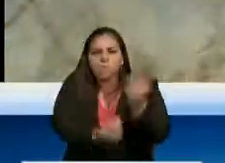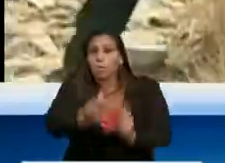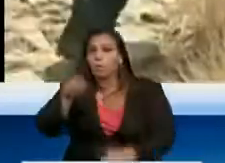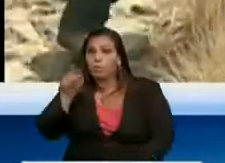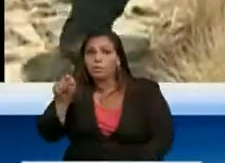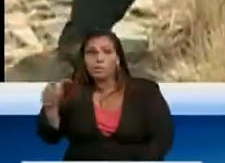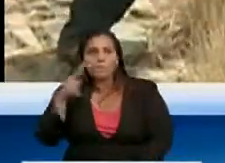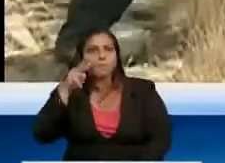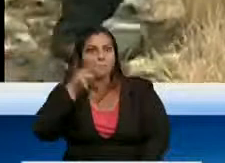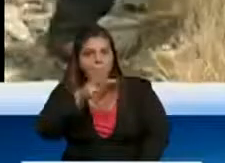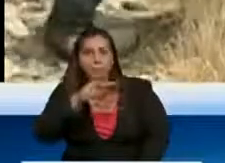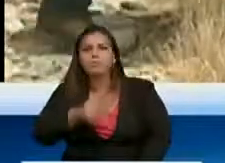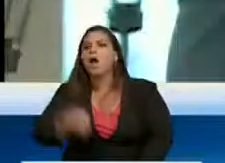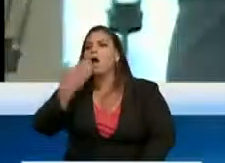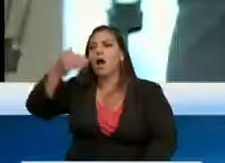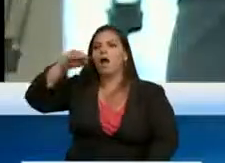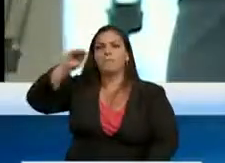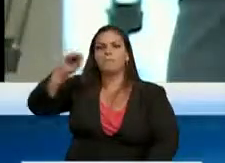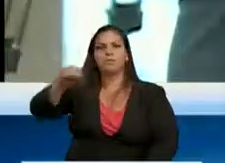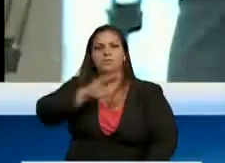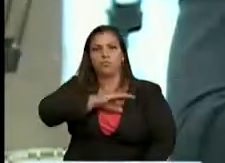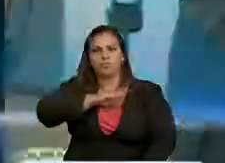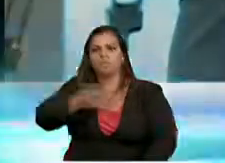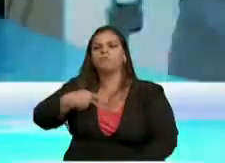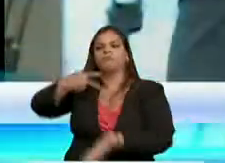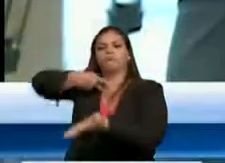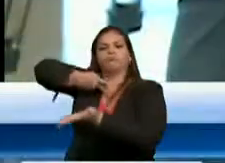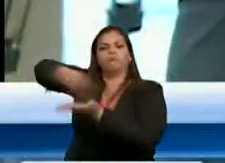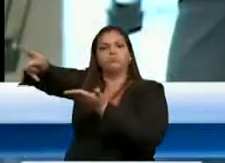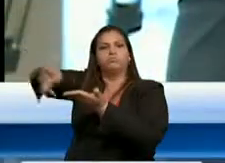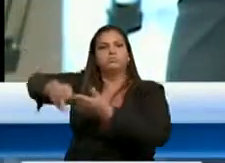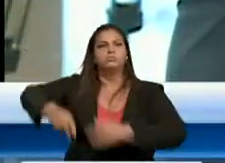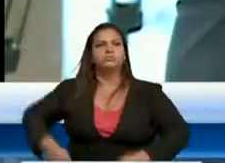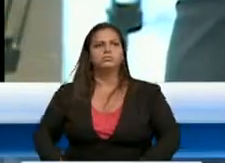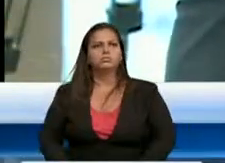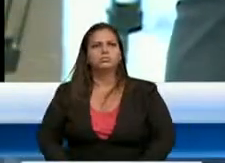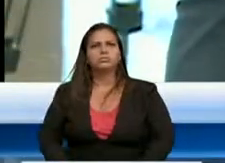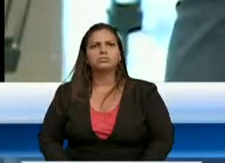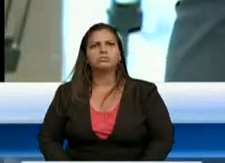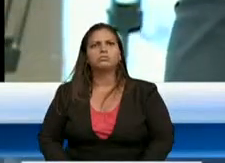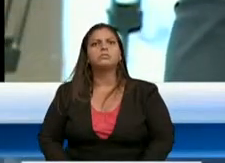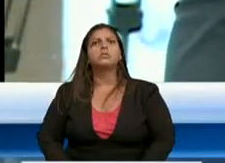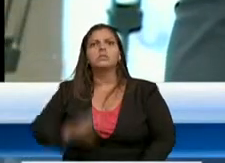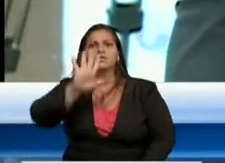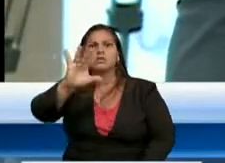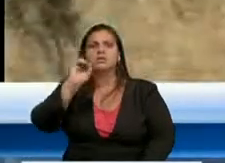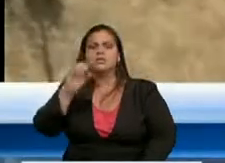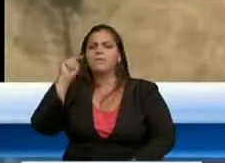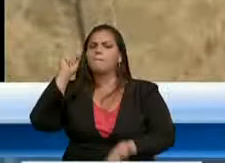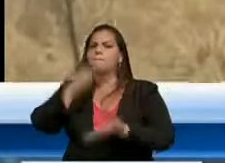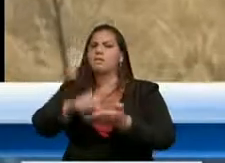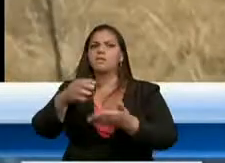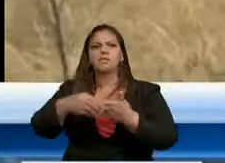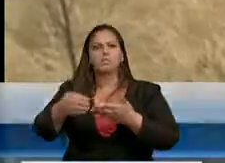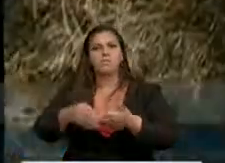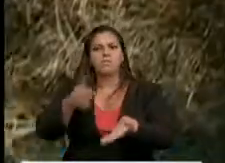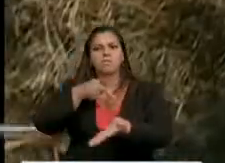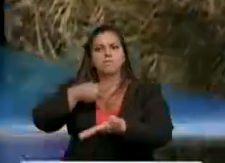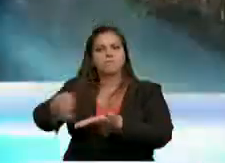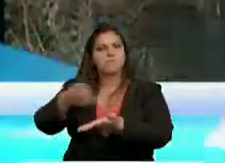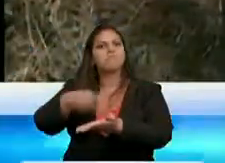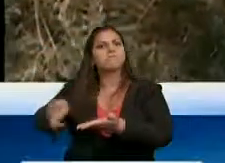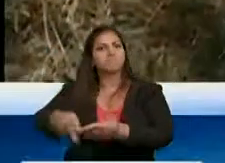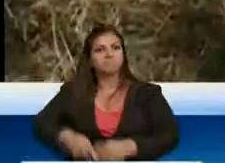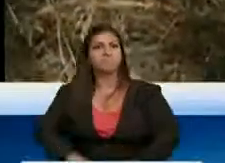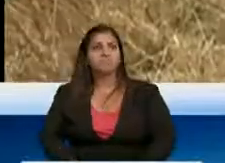Judicial trabajan ya en campo. Se ha establecido un valor de hasta $50,000. Todos unidos para enfrentar